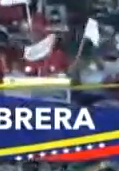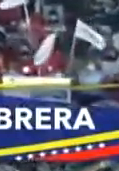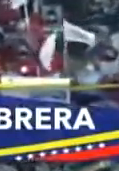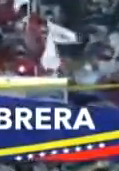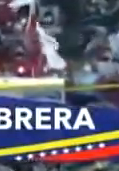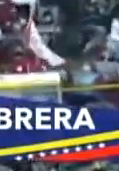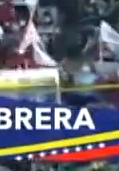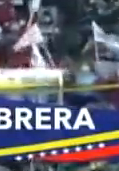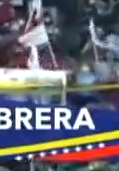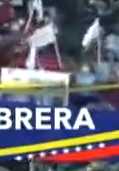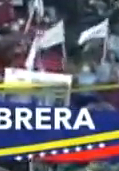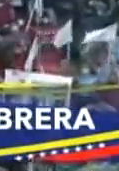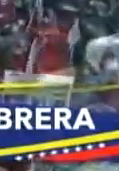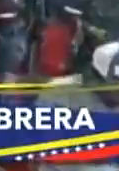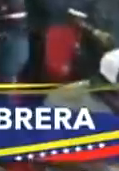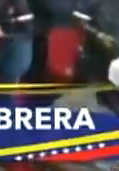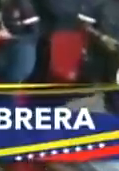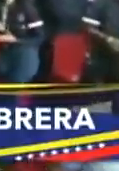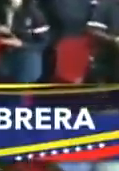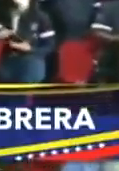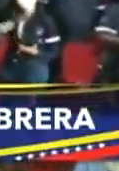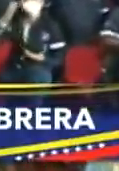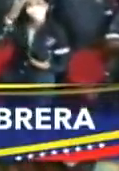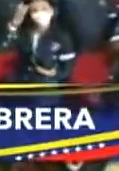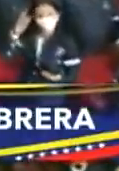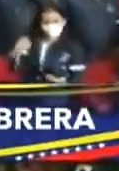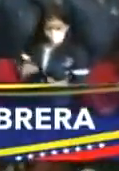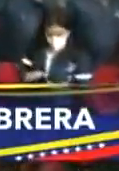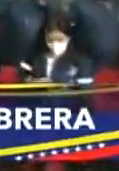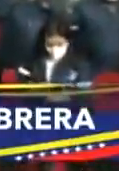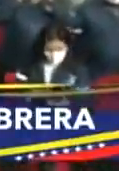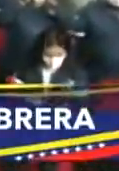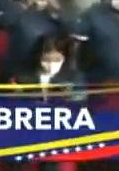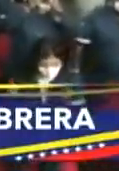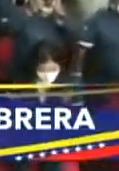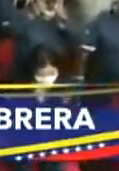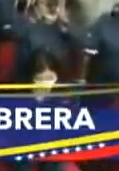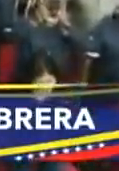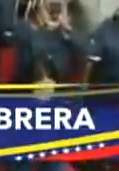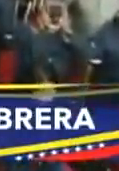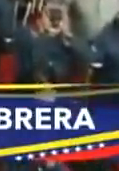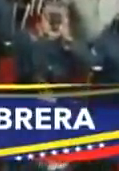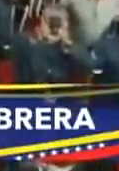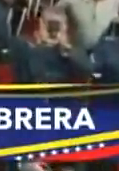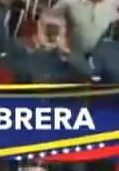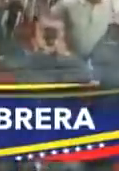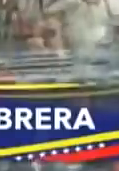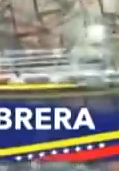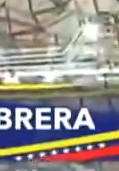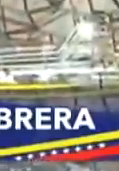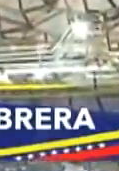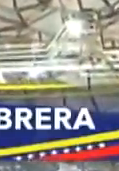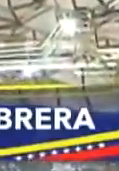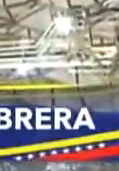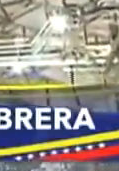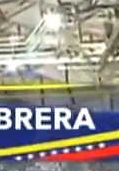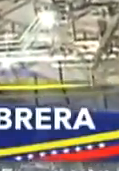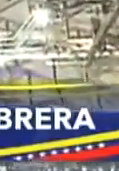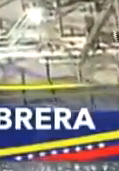como la puesta en marcha de las 3r junto next en los espacios productivos